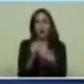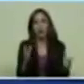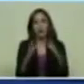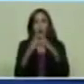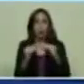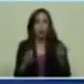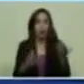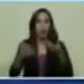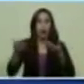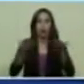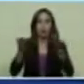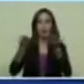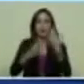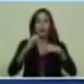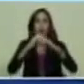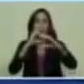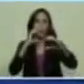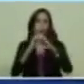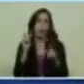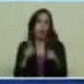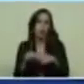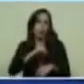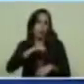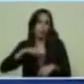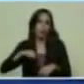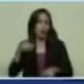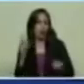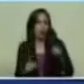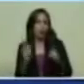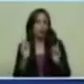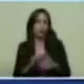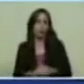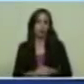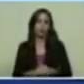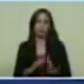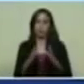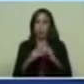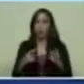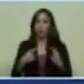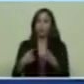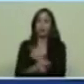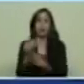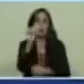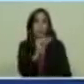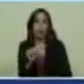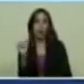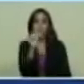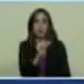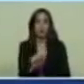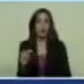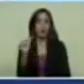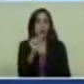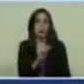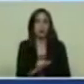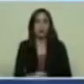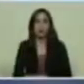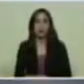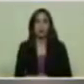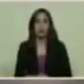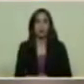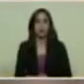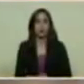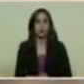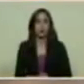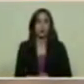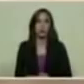también que trabajan por cuenta propia. Y hemos pagado semanalmente la tabla